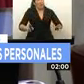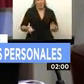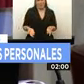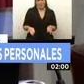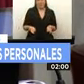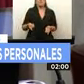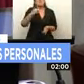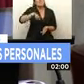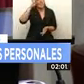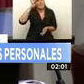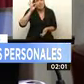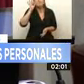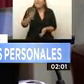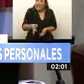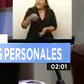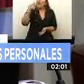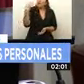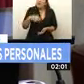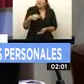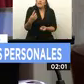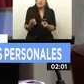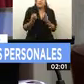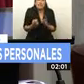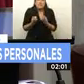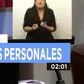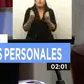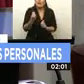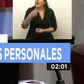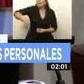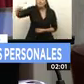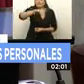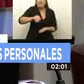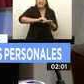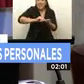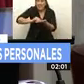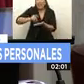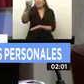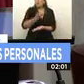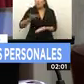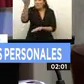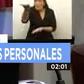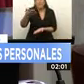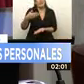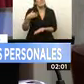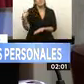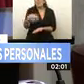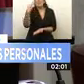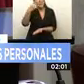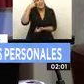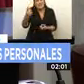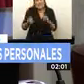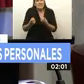necesario señor presidente señores legisladores y legisladoras tomar políticas